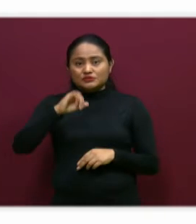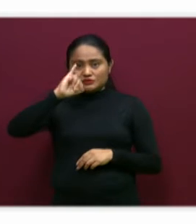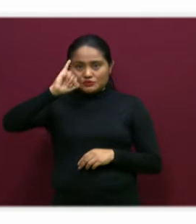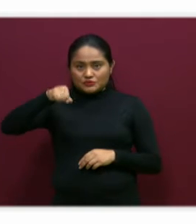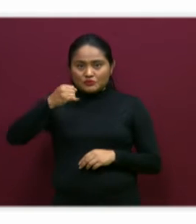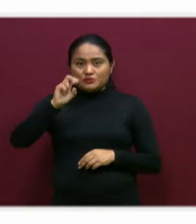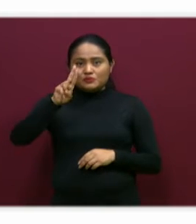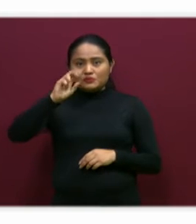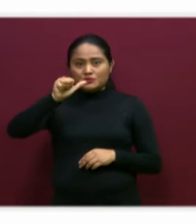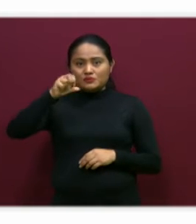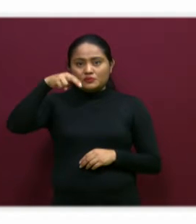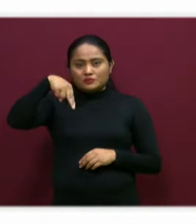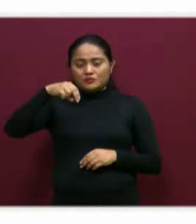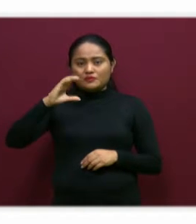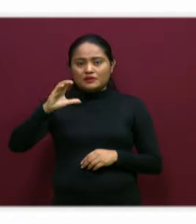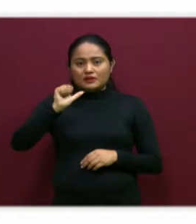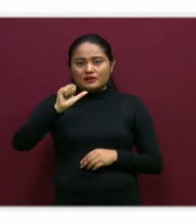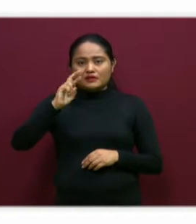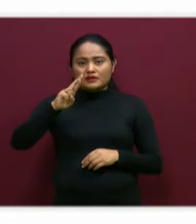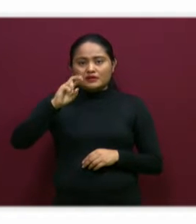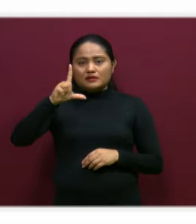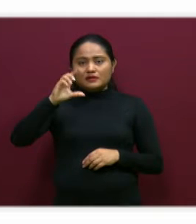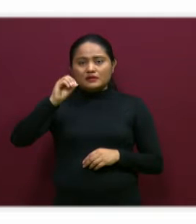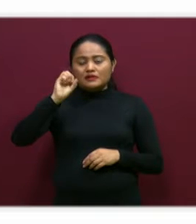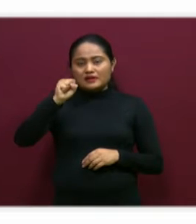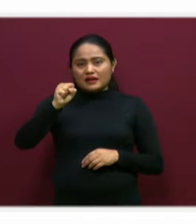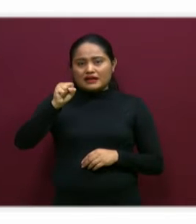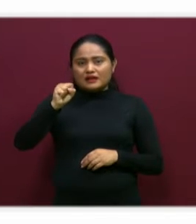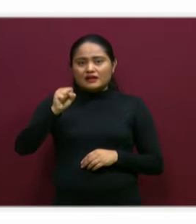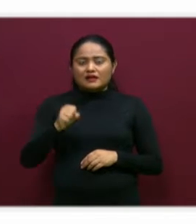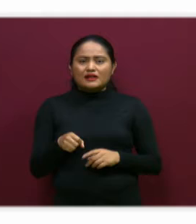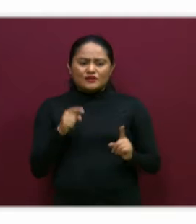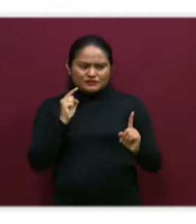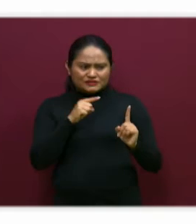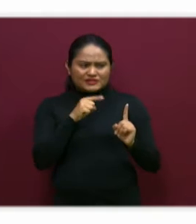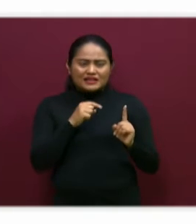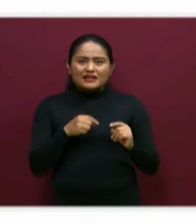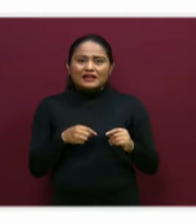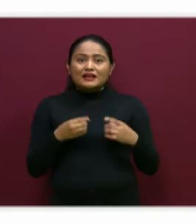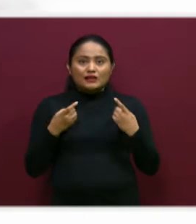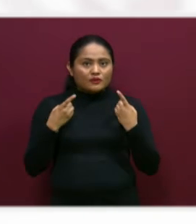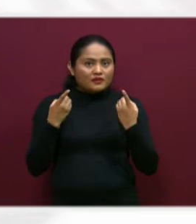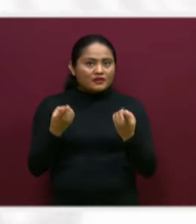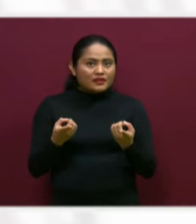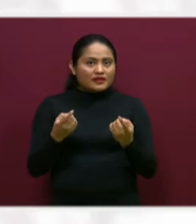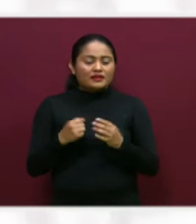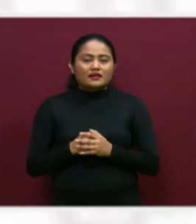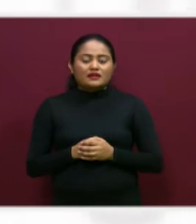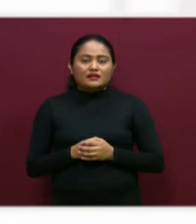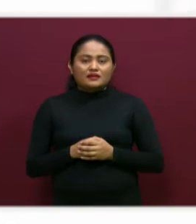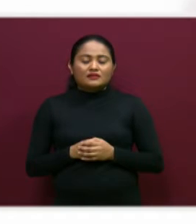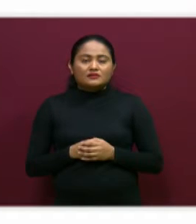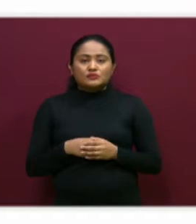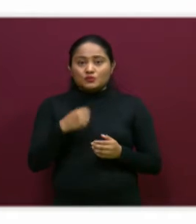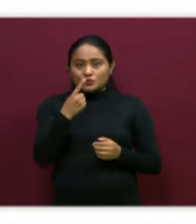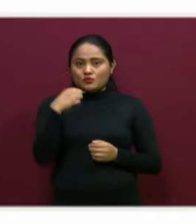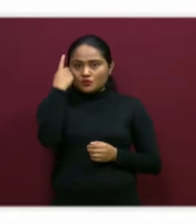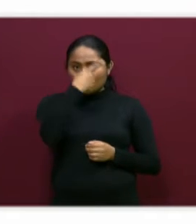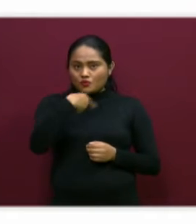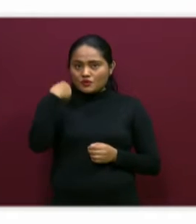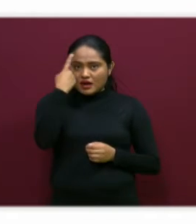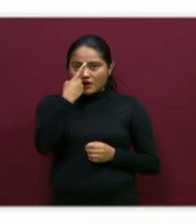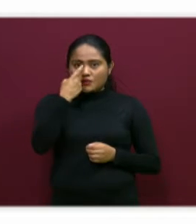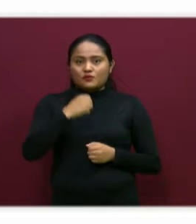la en la categoría de literatura también este taller está pensado en realizarse en 10 sesiones de una hora las cuales quedarían